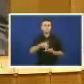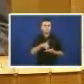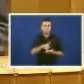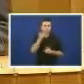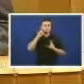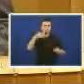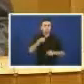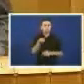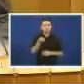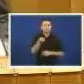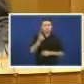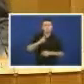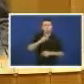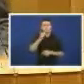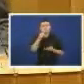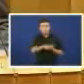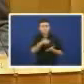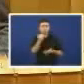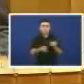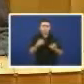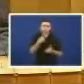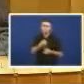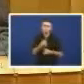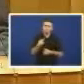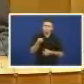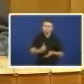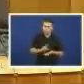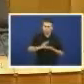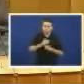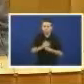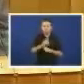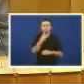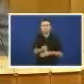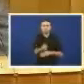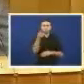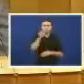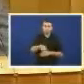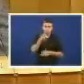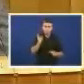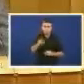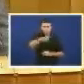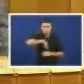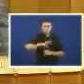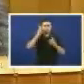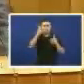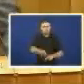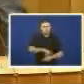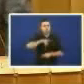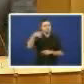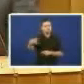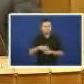mes cas débedas ou coa hipoteca. E porque teñen razón imo redobrar esforzos. Pero dende logo